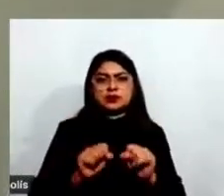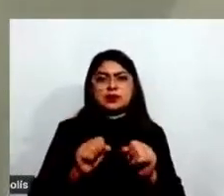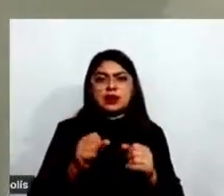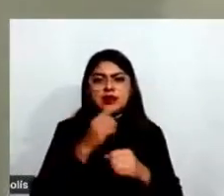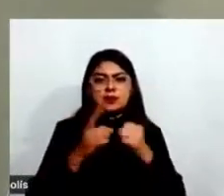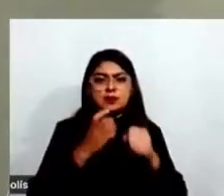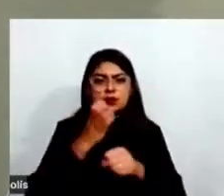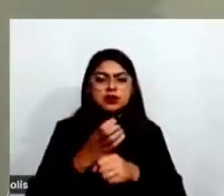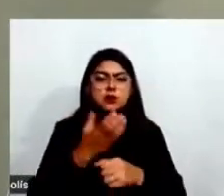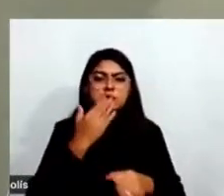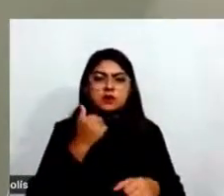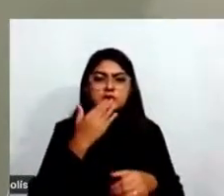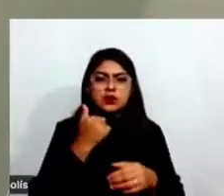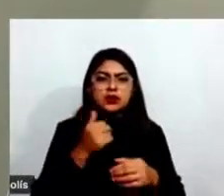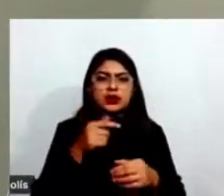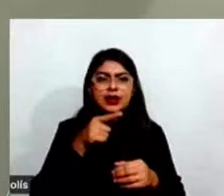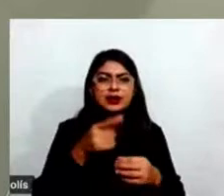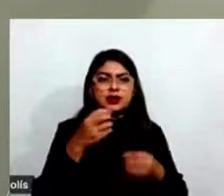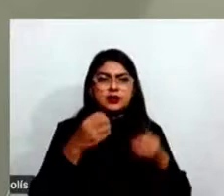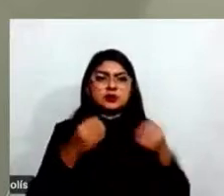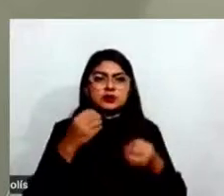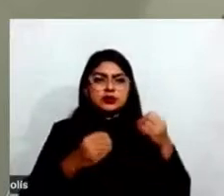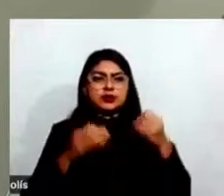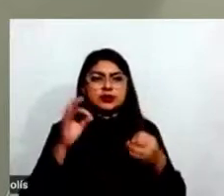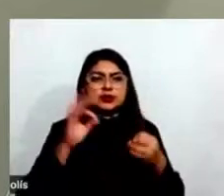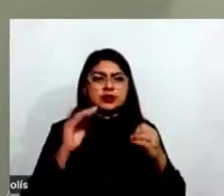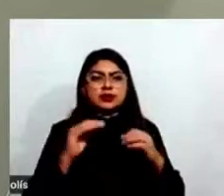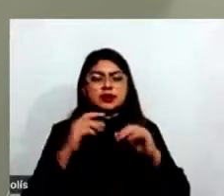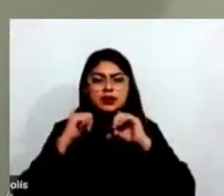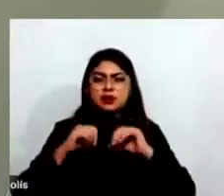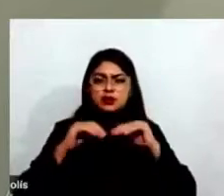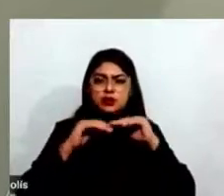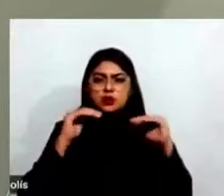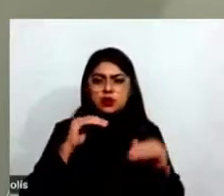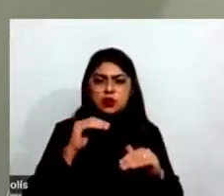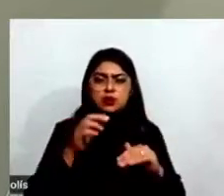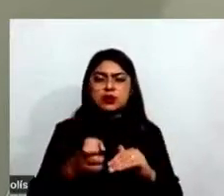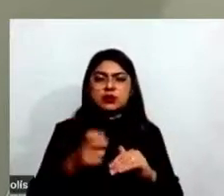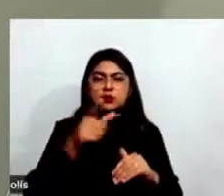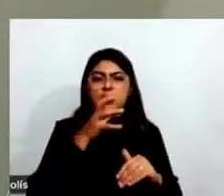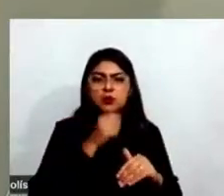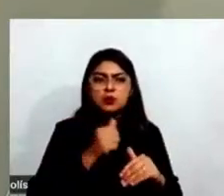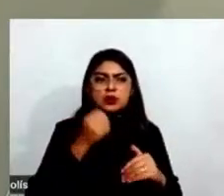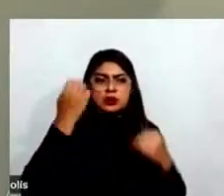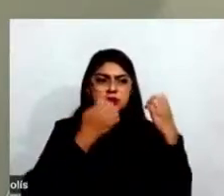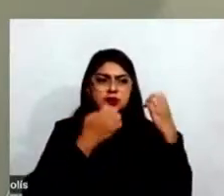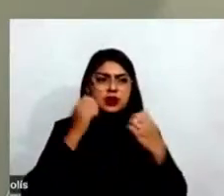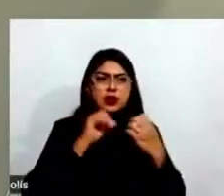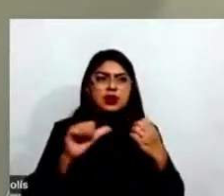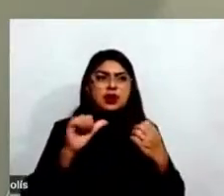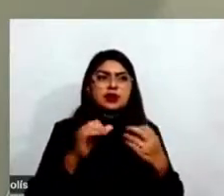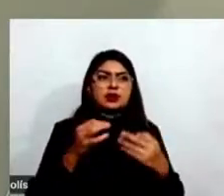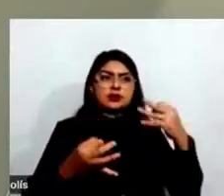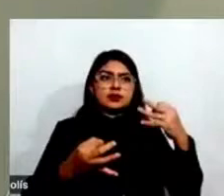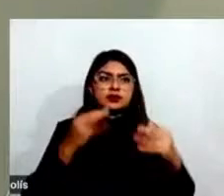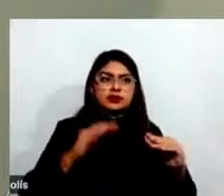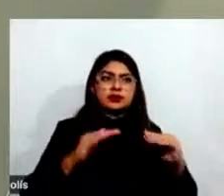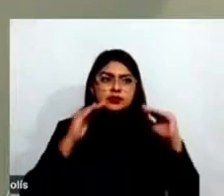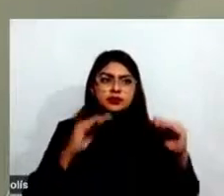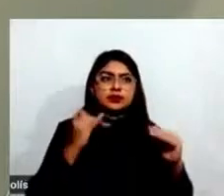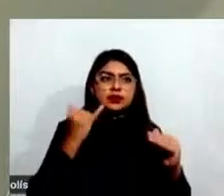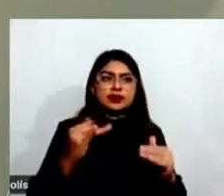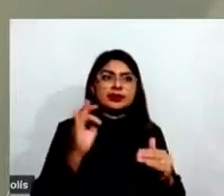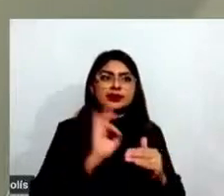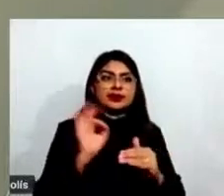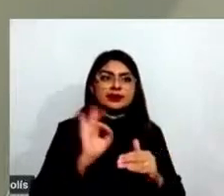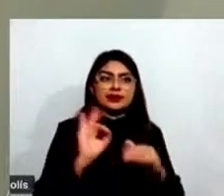los jueces de rango inferiores no puedan criticar a sus superiores jerárquicos y donde en cierta medida cualquier opinión sea